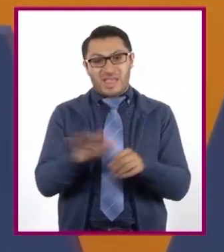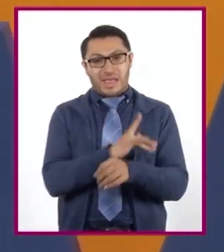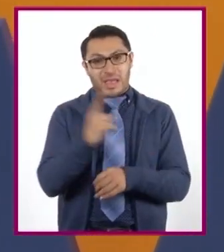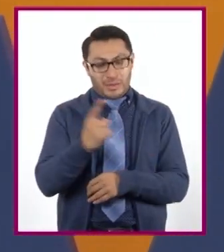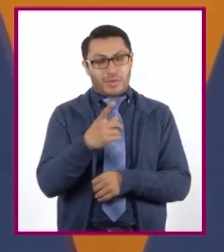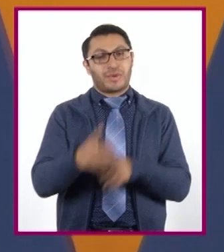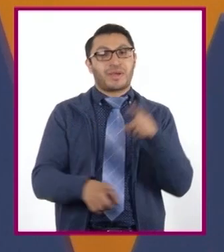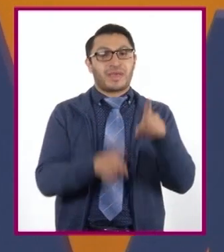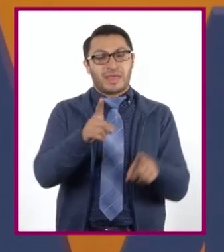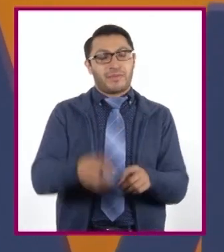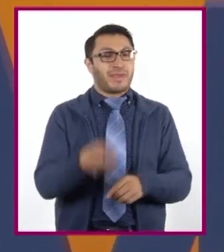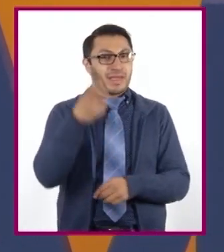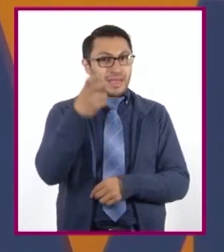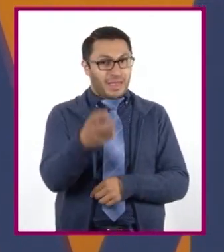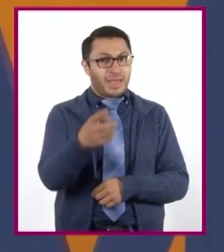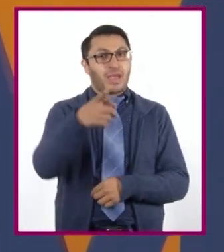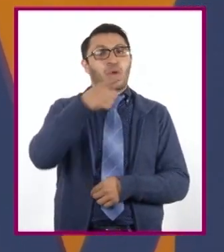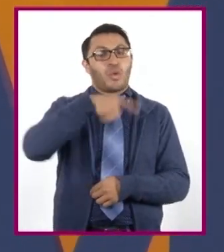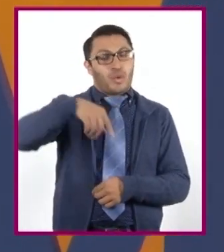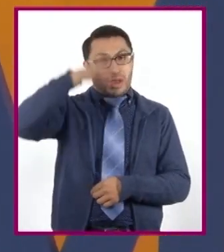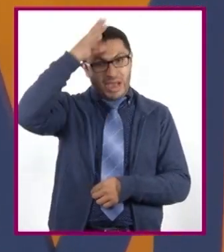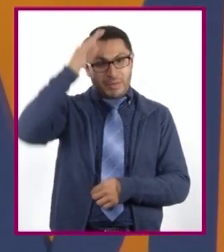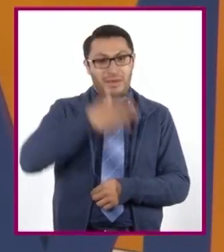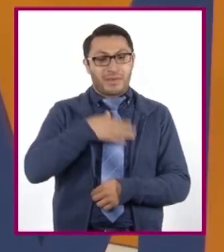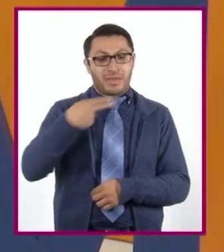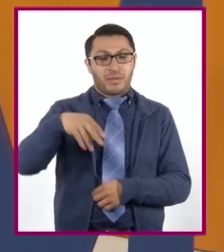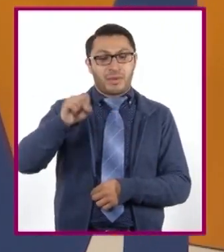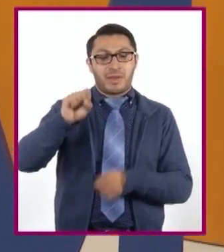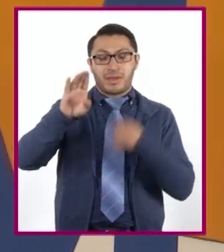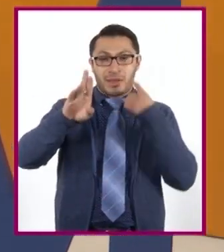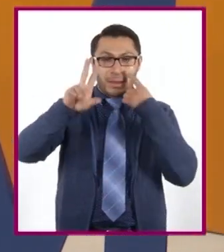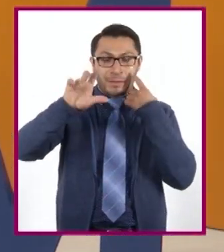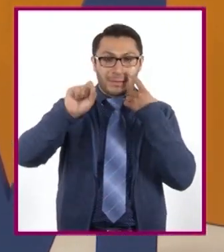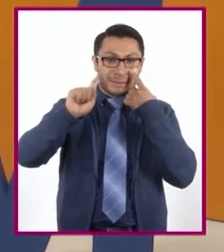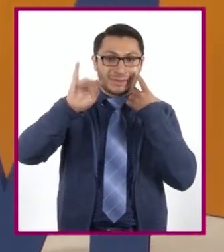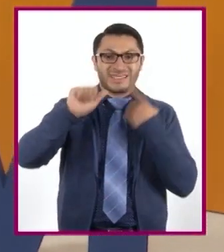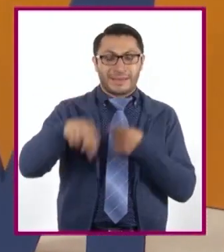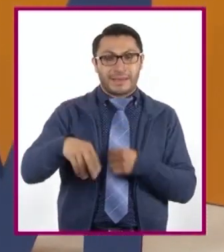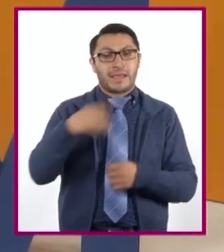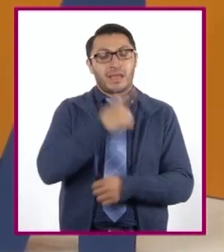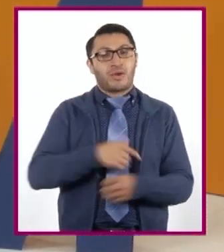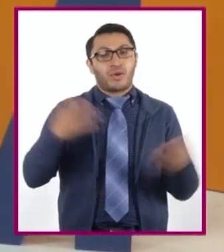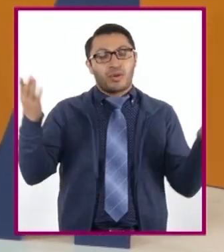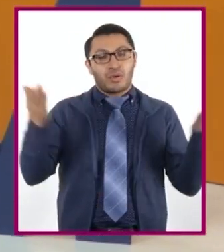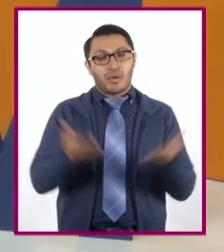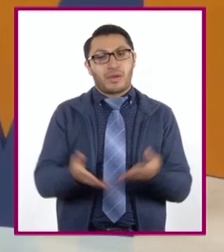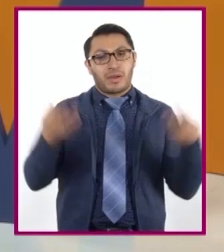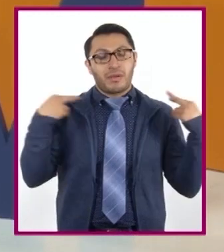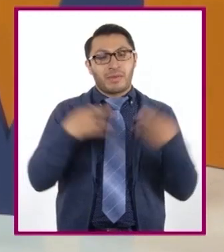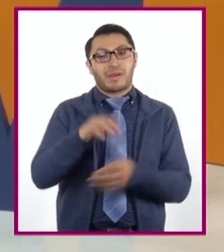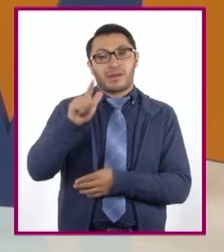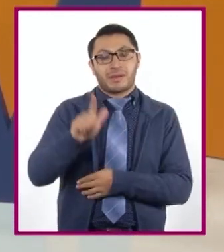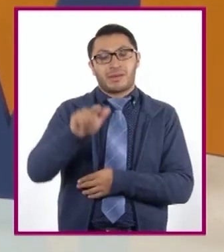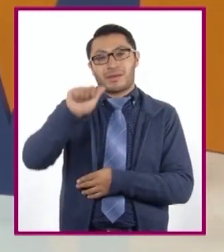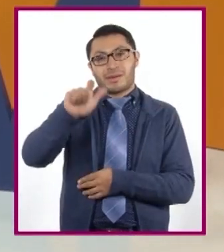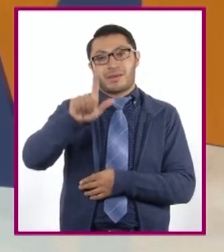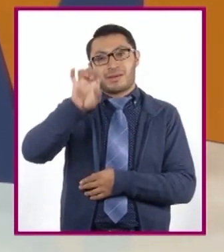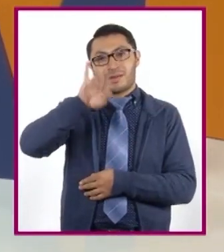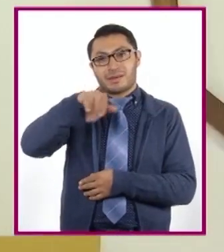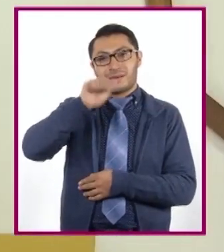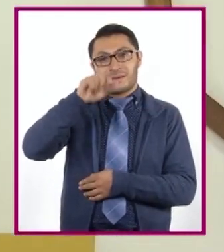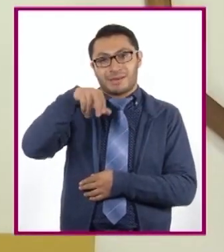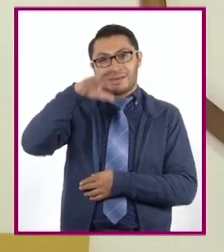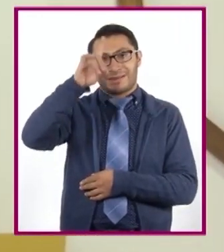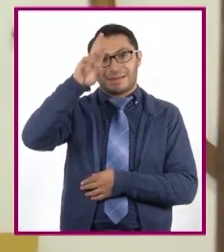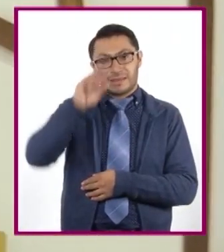sus aprendizajes. Mi nombre es Sebastián Fuyú y tengo el gusto de presentarles al maestro Alejandro Pérez, quien se